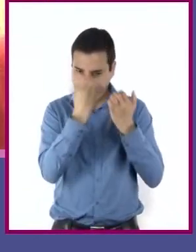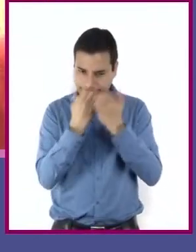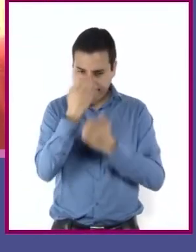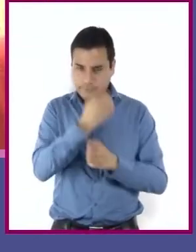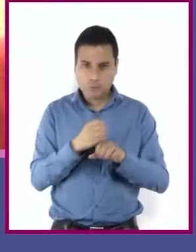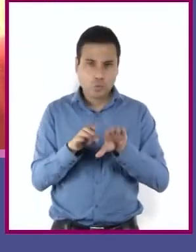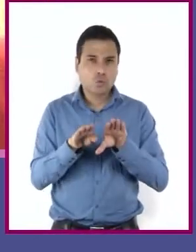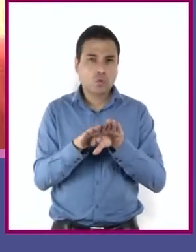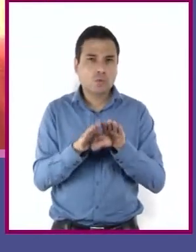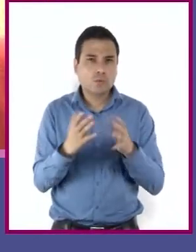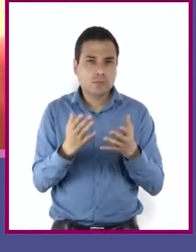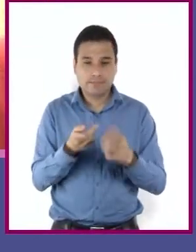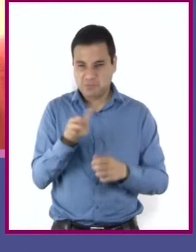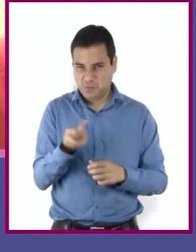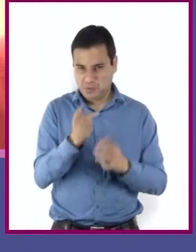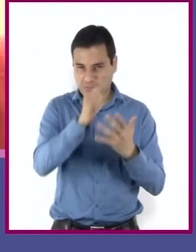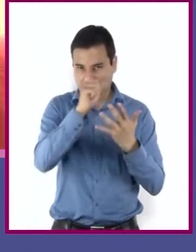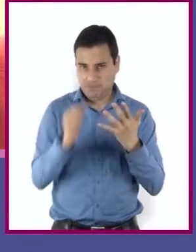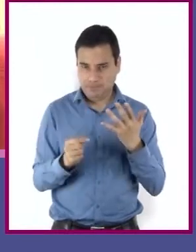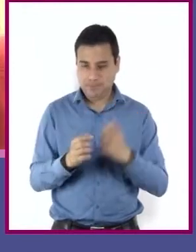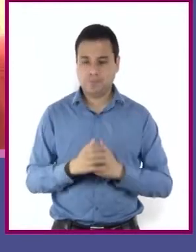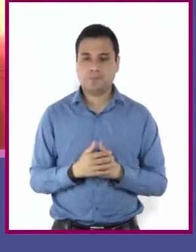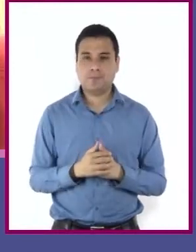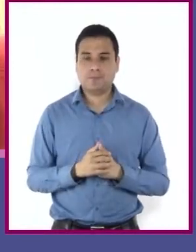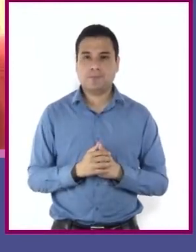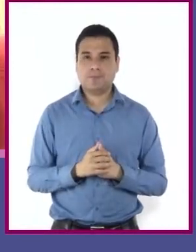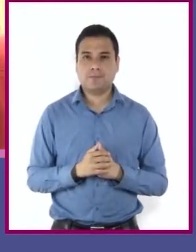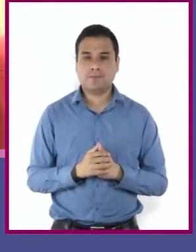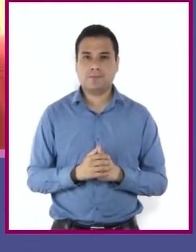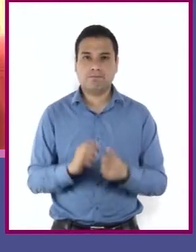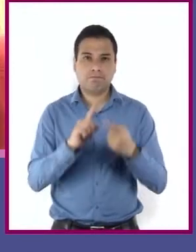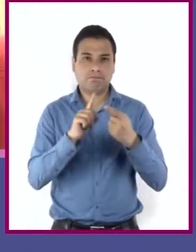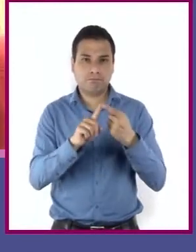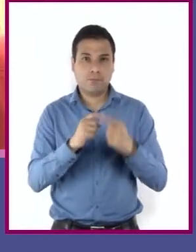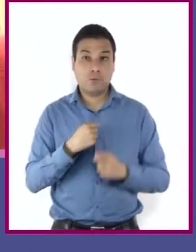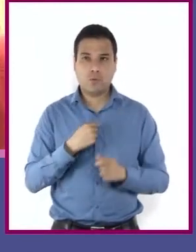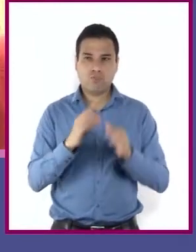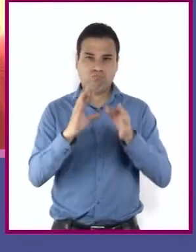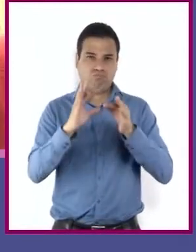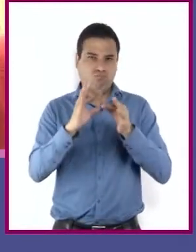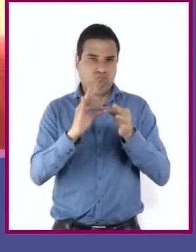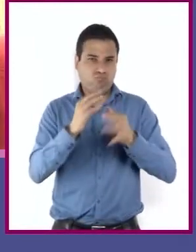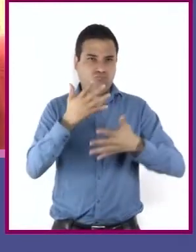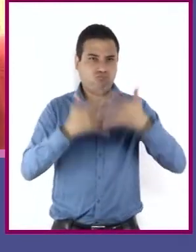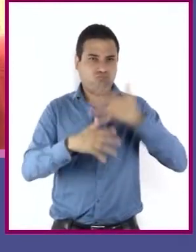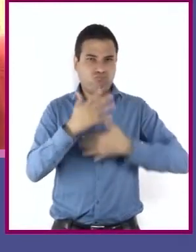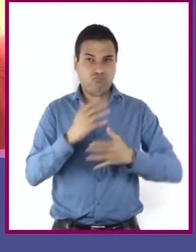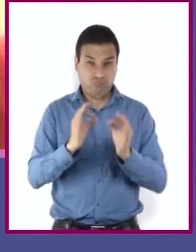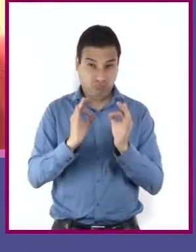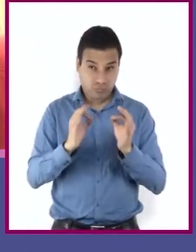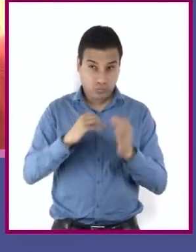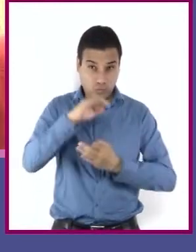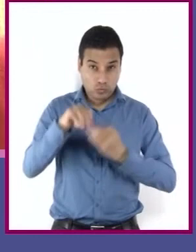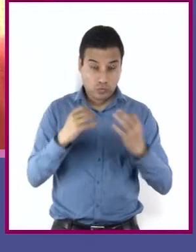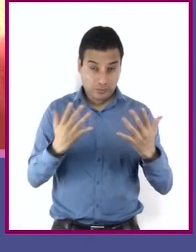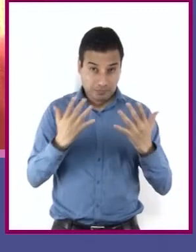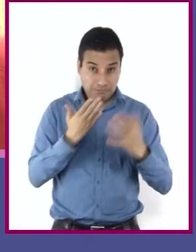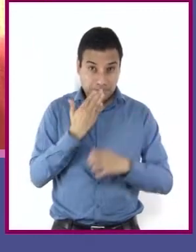proceso de autoevaluación son: ¿considero que mi voz tuvo el volumen adecuado para que mi audiencia me